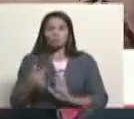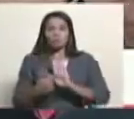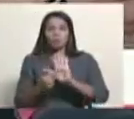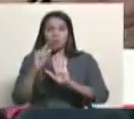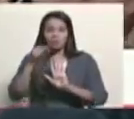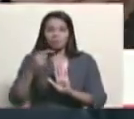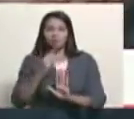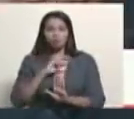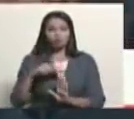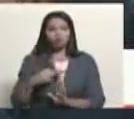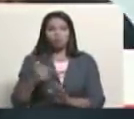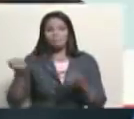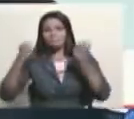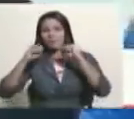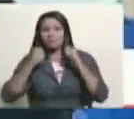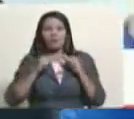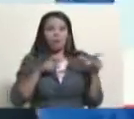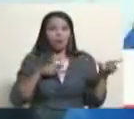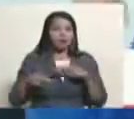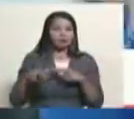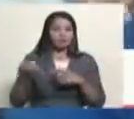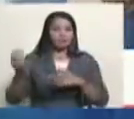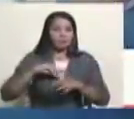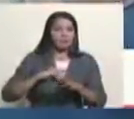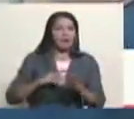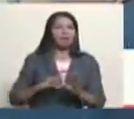que estamos preparados para eso y para más.